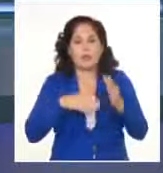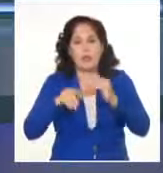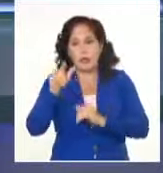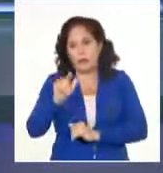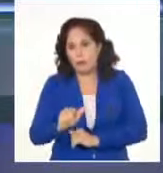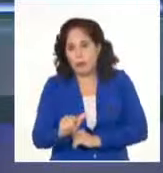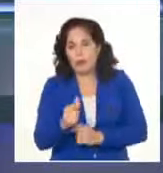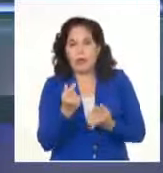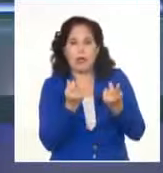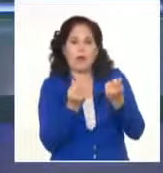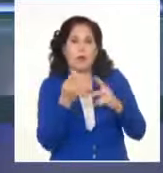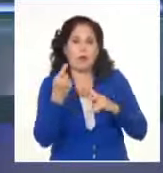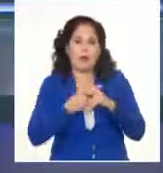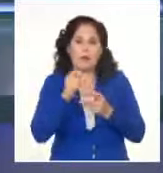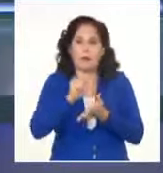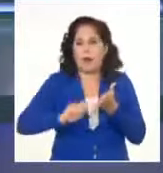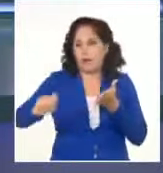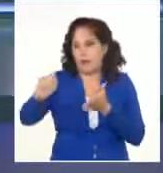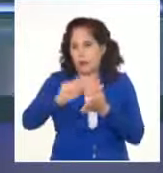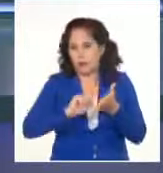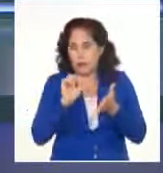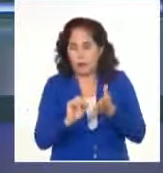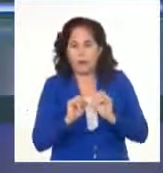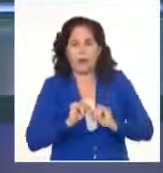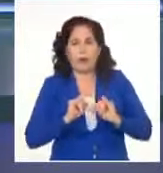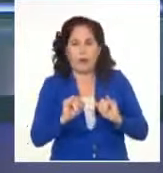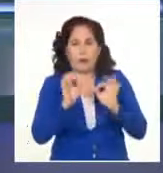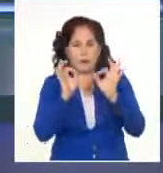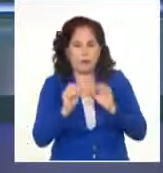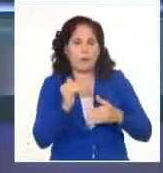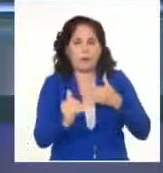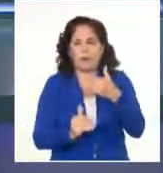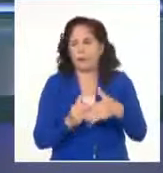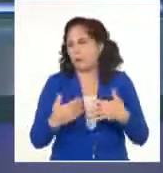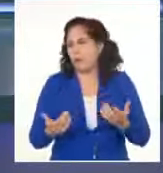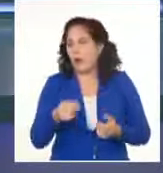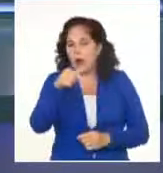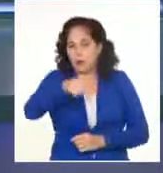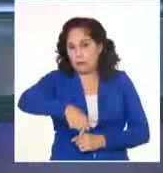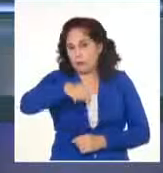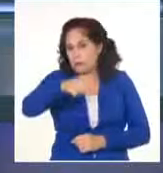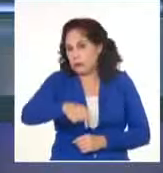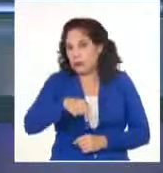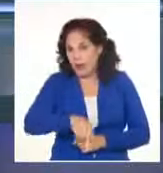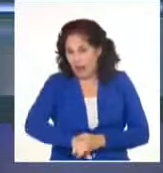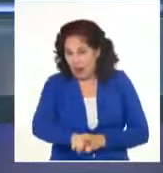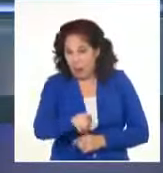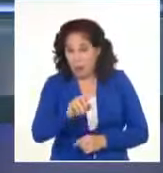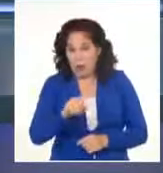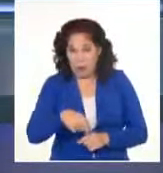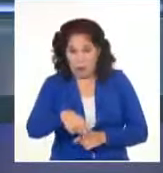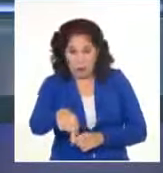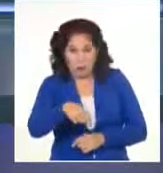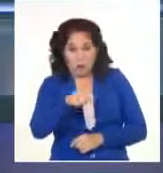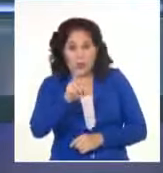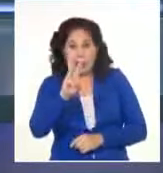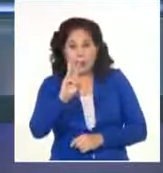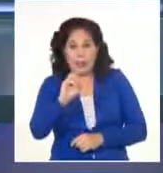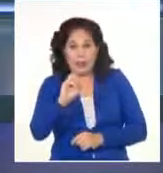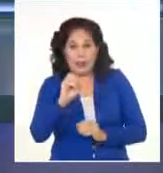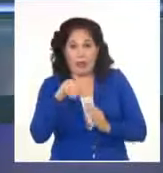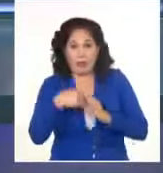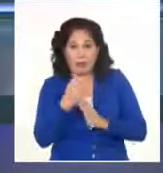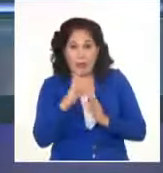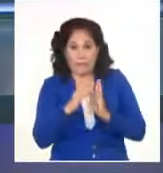Ministerio de Economía y Planificación sobre el tema, quien ofreció detalles del proceso. La actualización se pondrá en vigor en los próximos 30 días siguientes